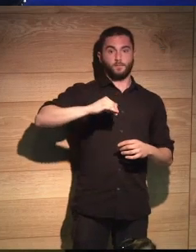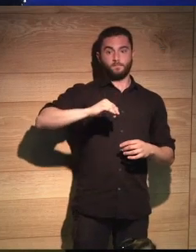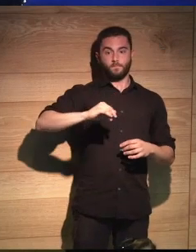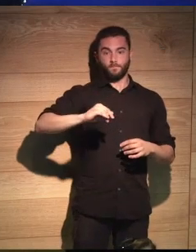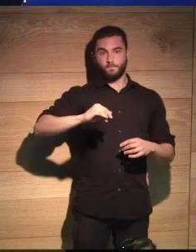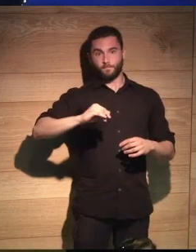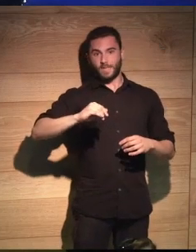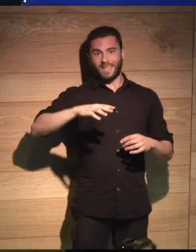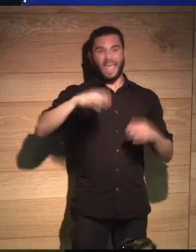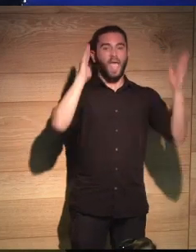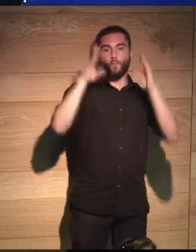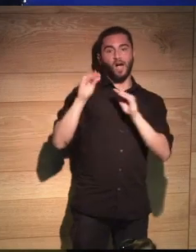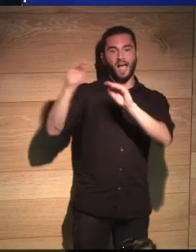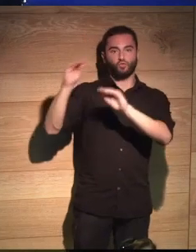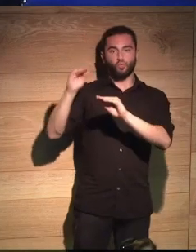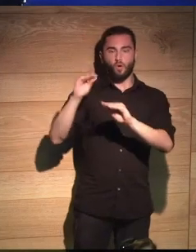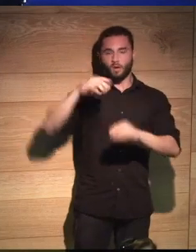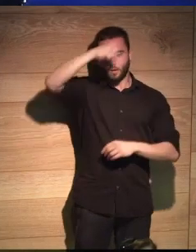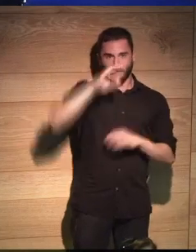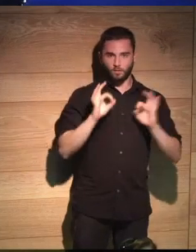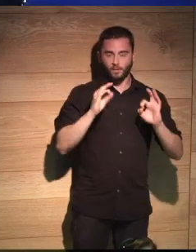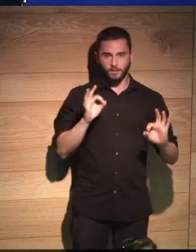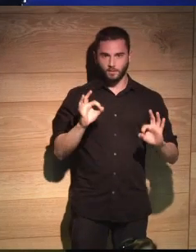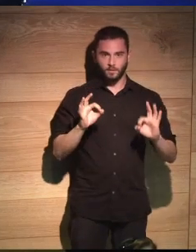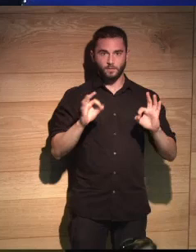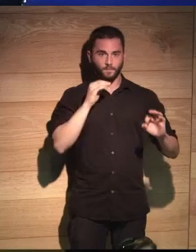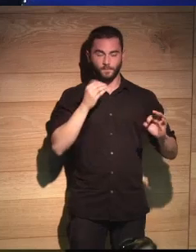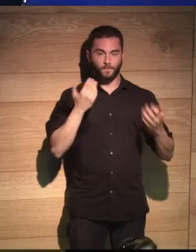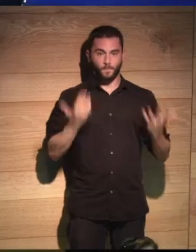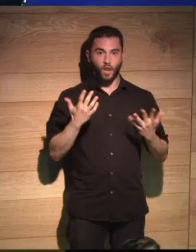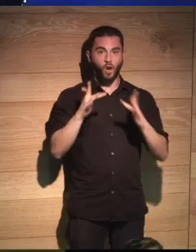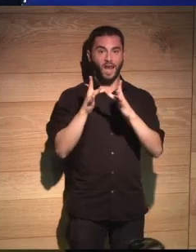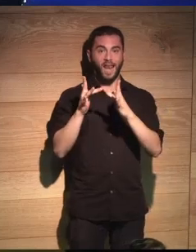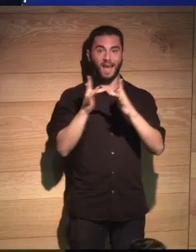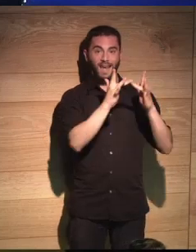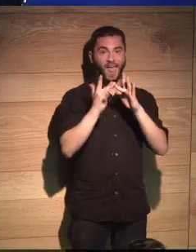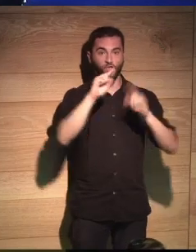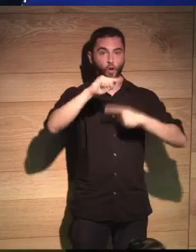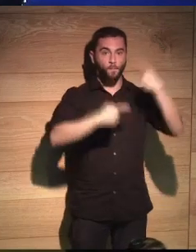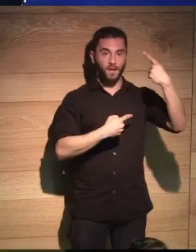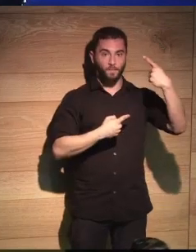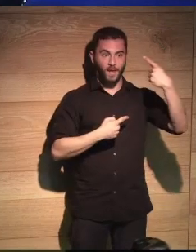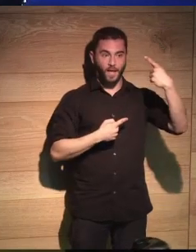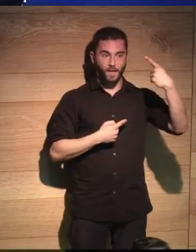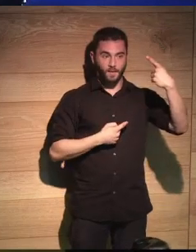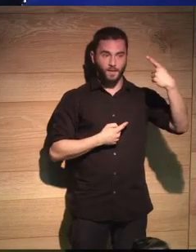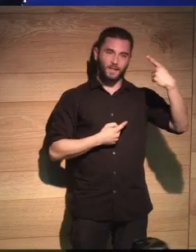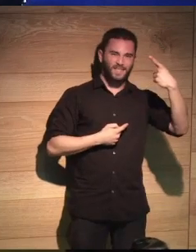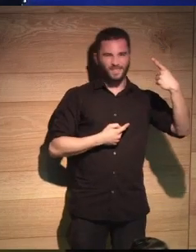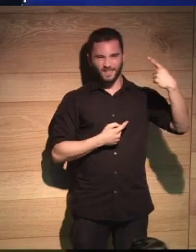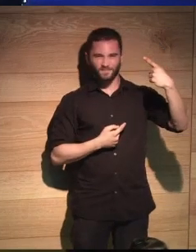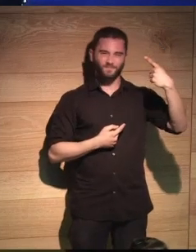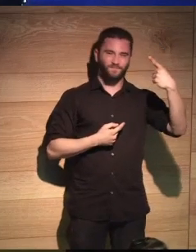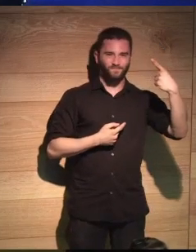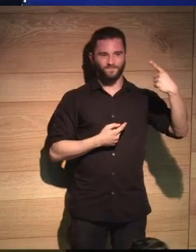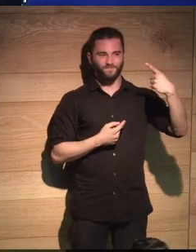Entonces, pero de esa primera relación, que como digo es osca, desabrida,